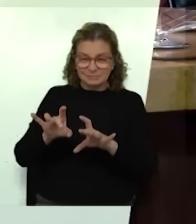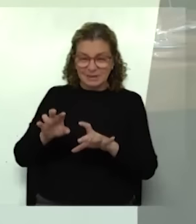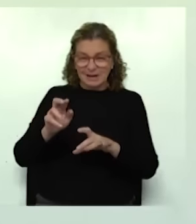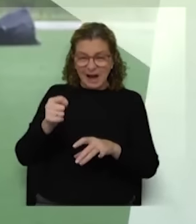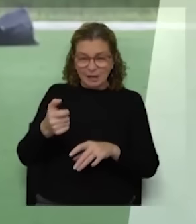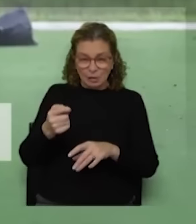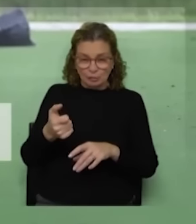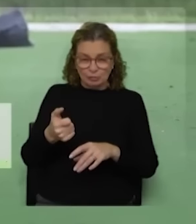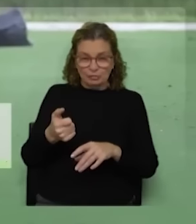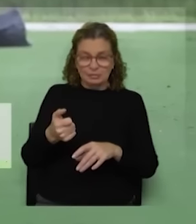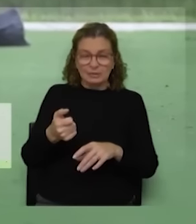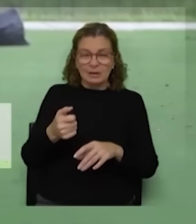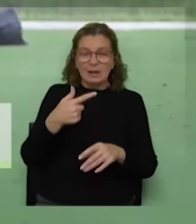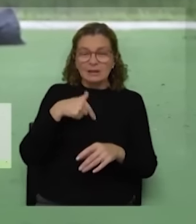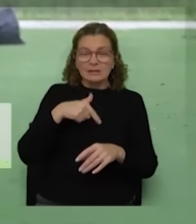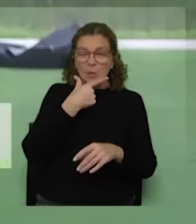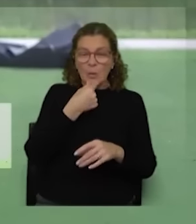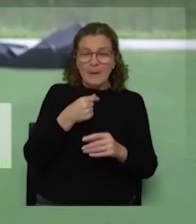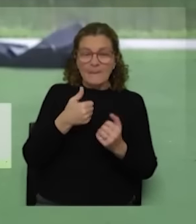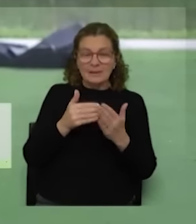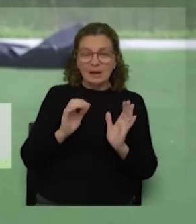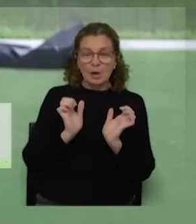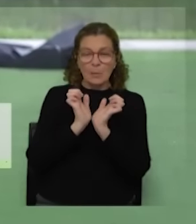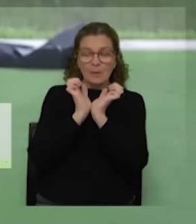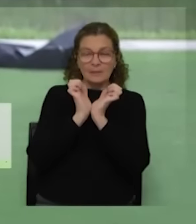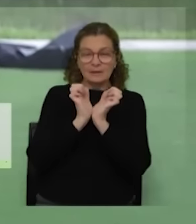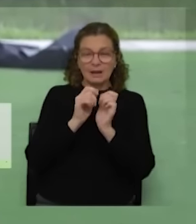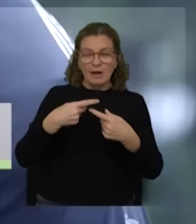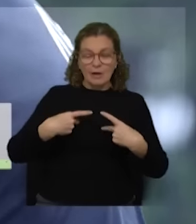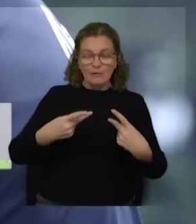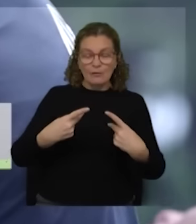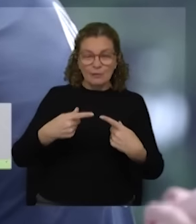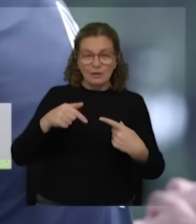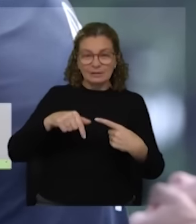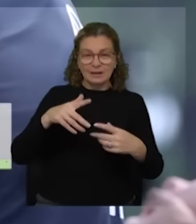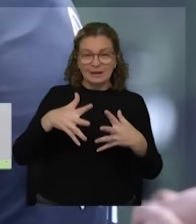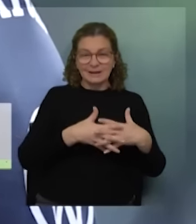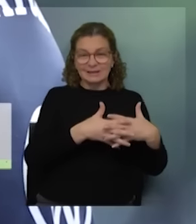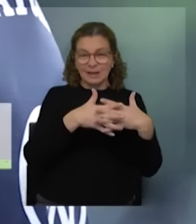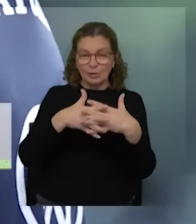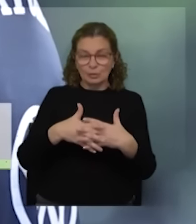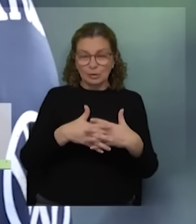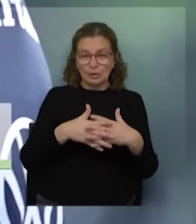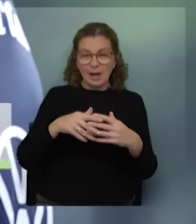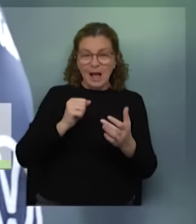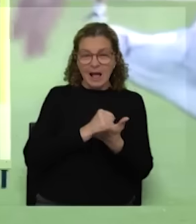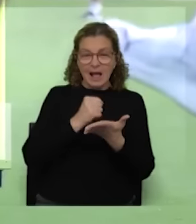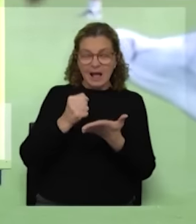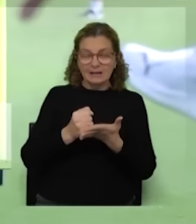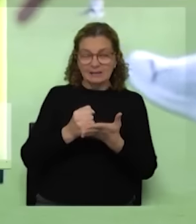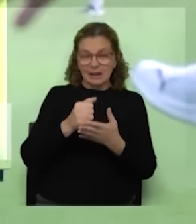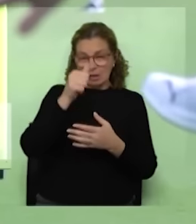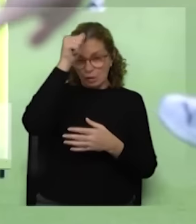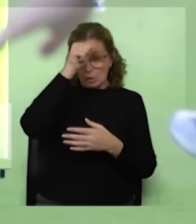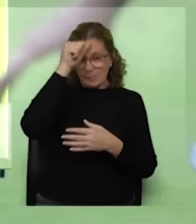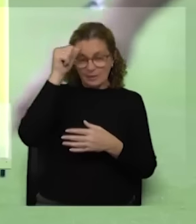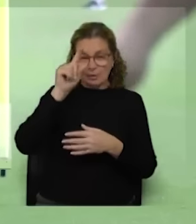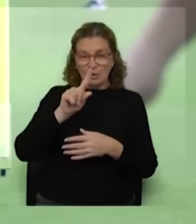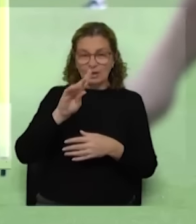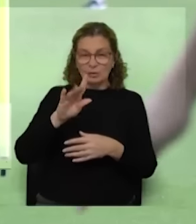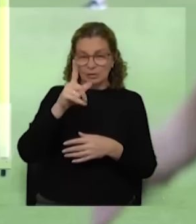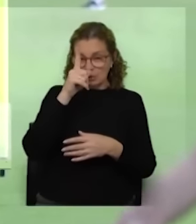Rosales este jueves comenzará la Copa América de selecciones de fútbol que se disputará en Estados Unidos y se extenderá hasta el domingo 14 de Julio